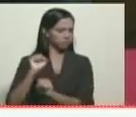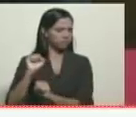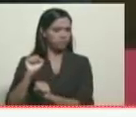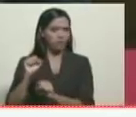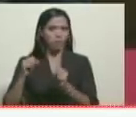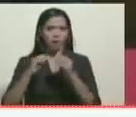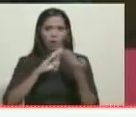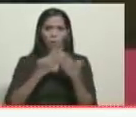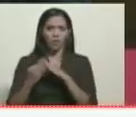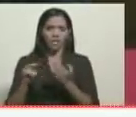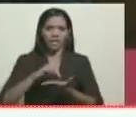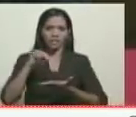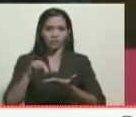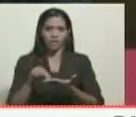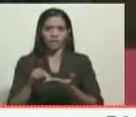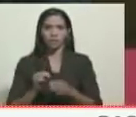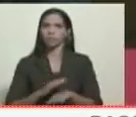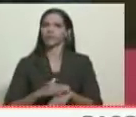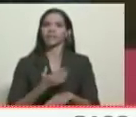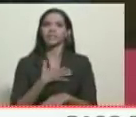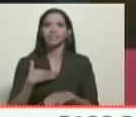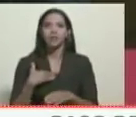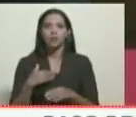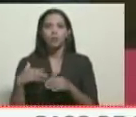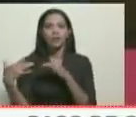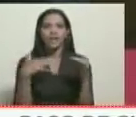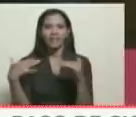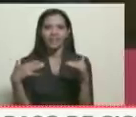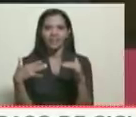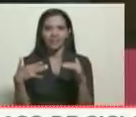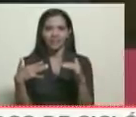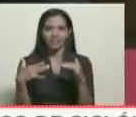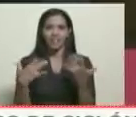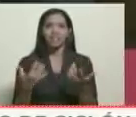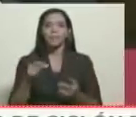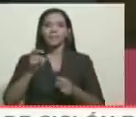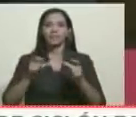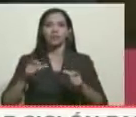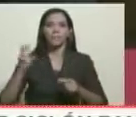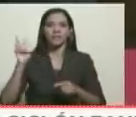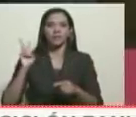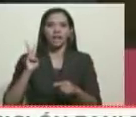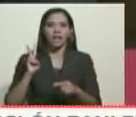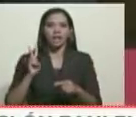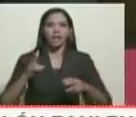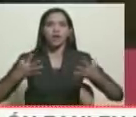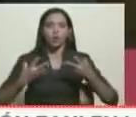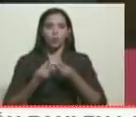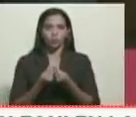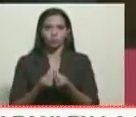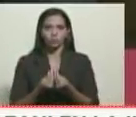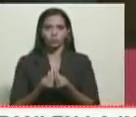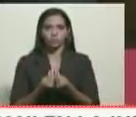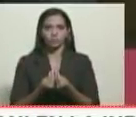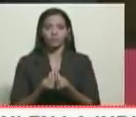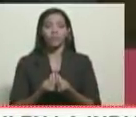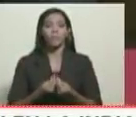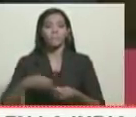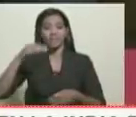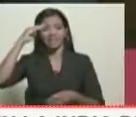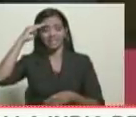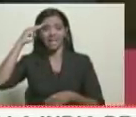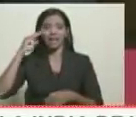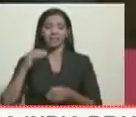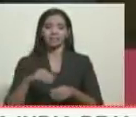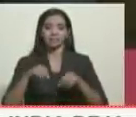porque intentaron una guerra fratricida entre venezolanos ese día, acompañados de militares desertores